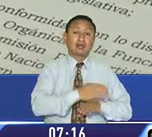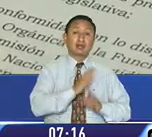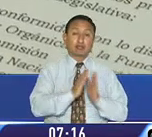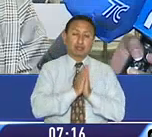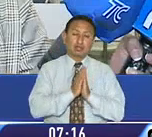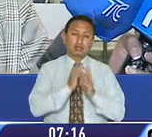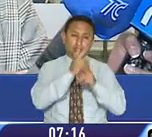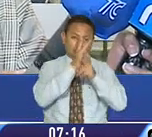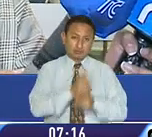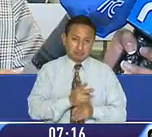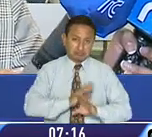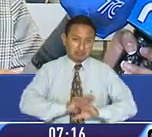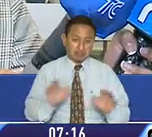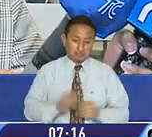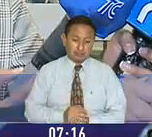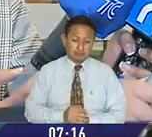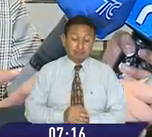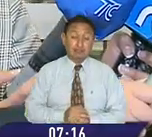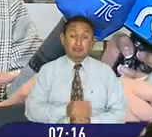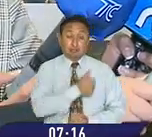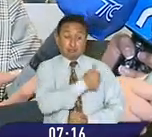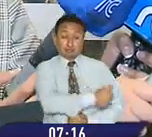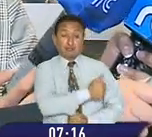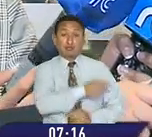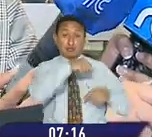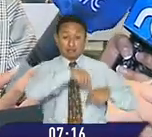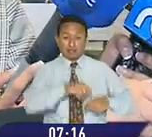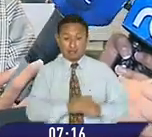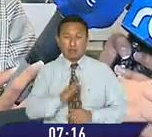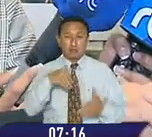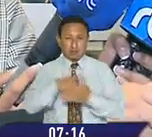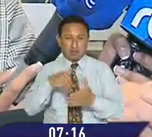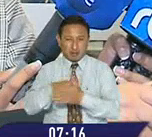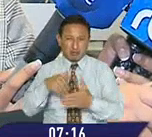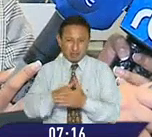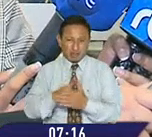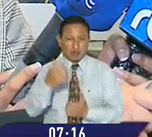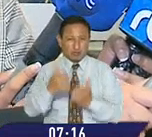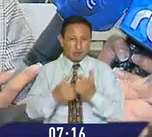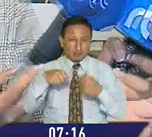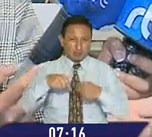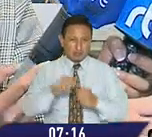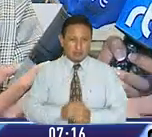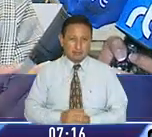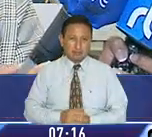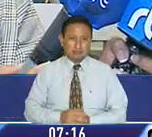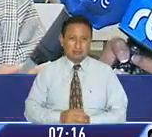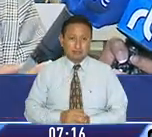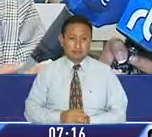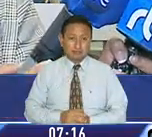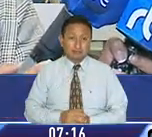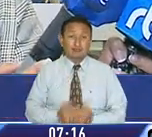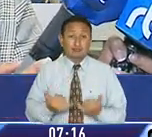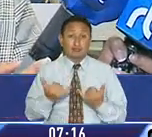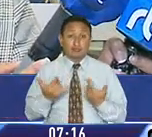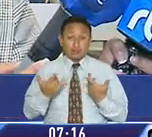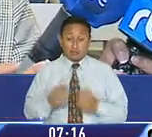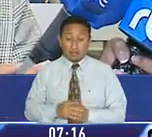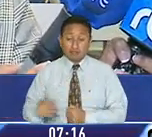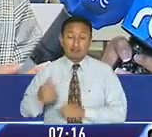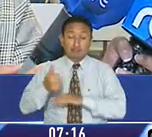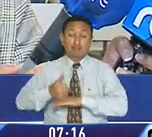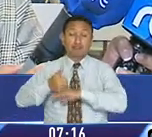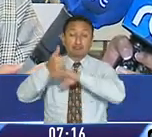cautelares. Se cierran los caminos que ella había tratado de traer hacia acá a la función judicial. Consecuentemente hay luz verde para que la